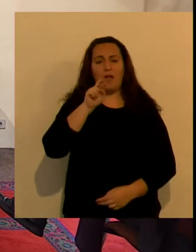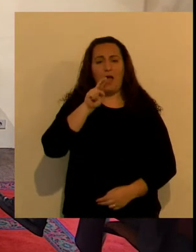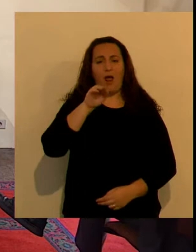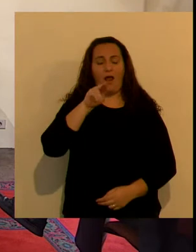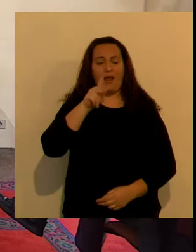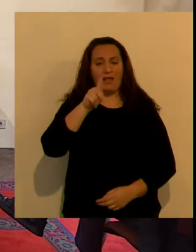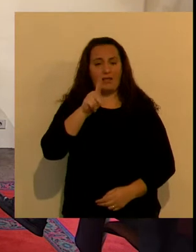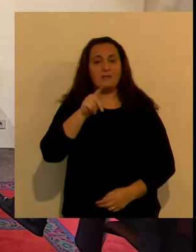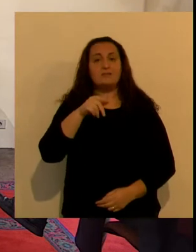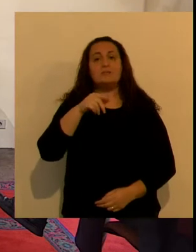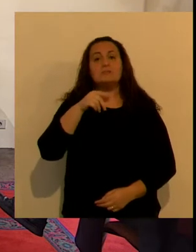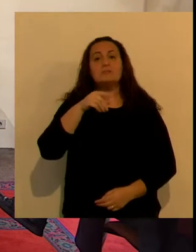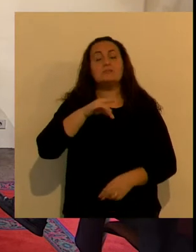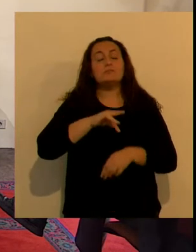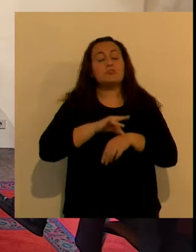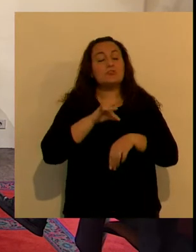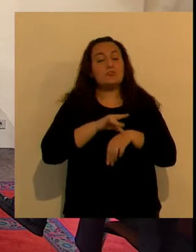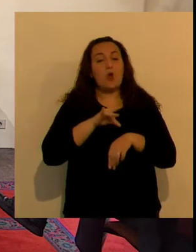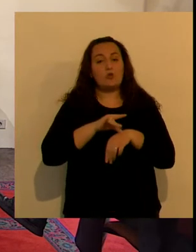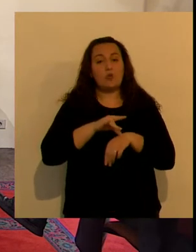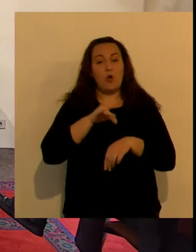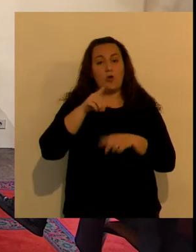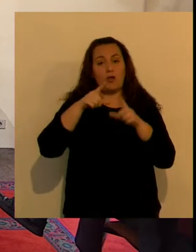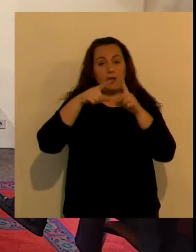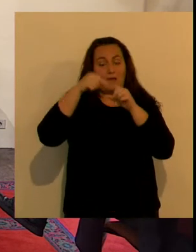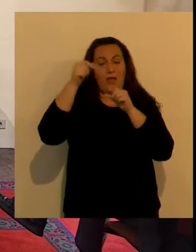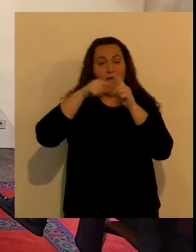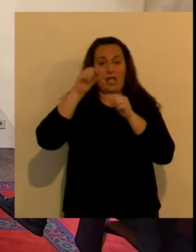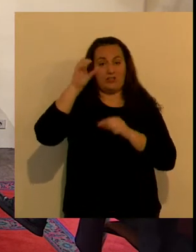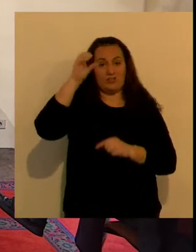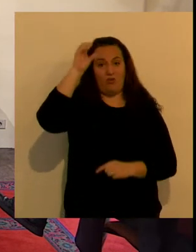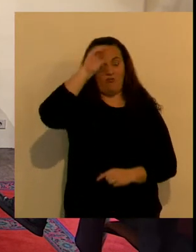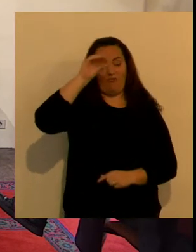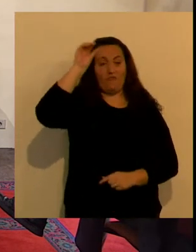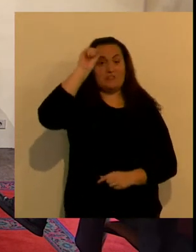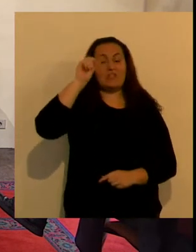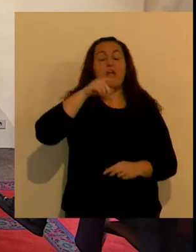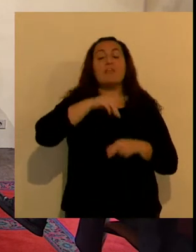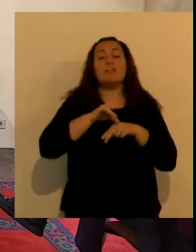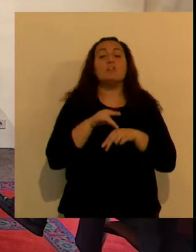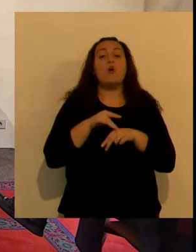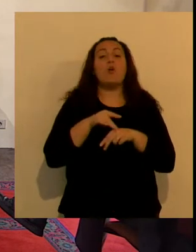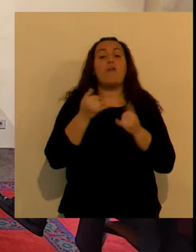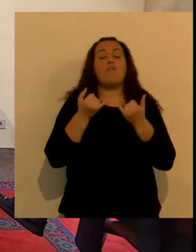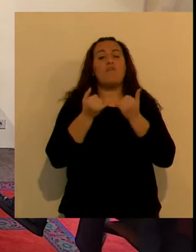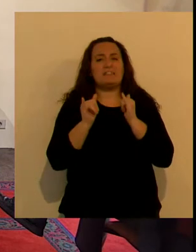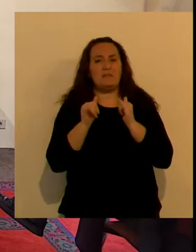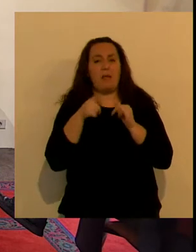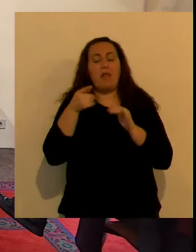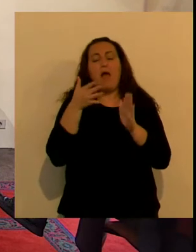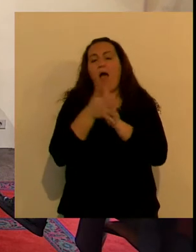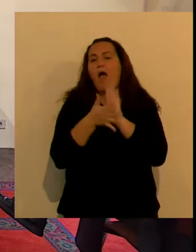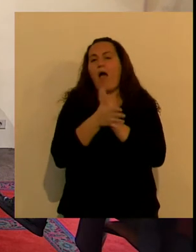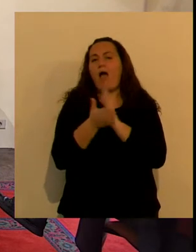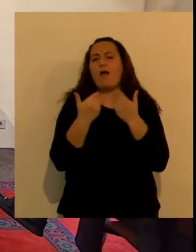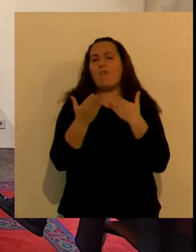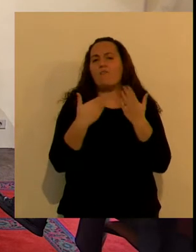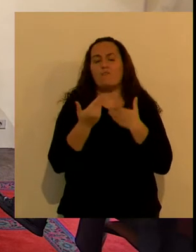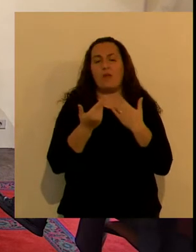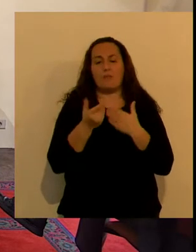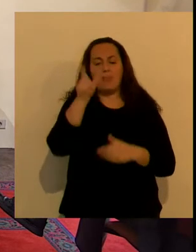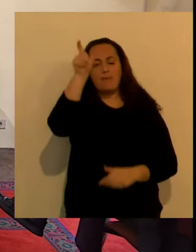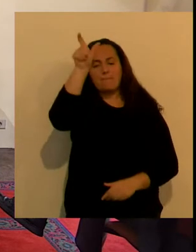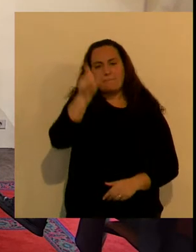en astrofísica y director del StarMus Festival, quien va a hablar sobre la figura de Stephen